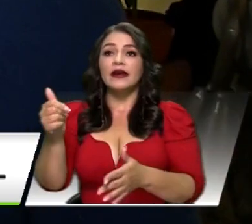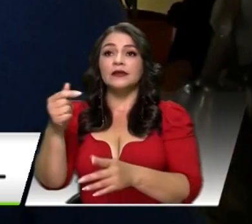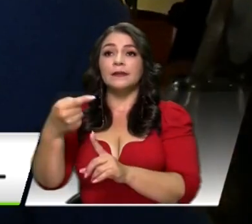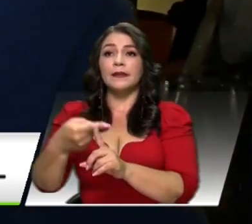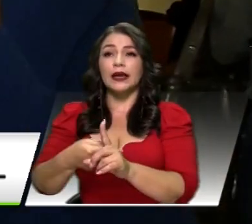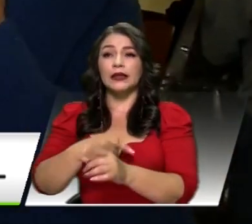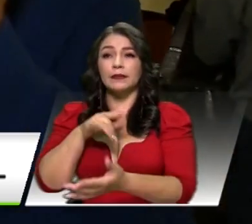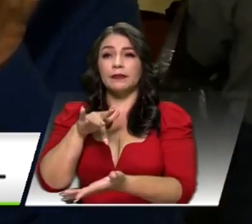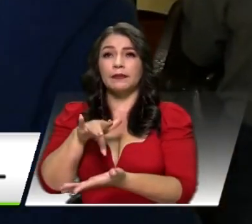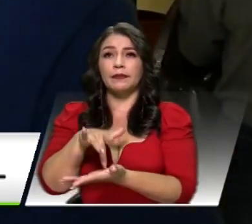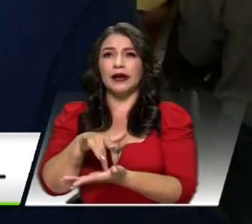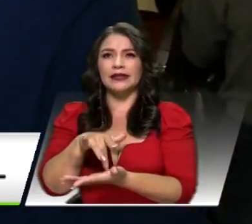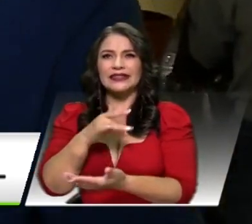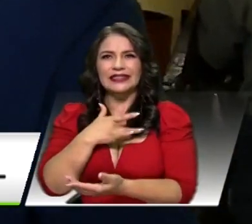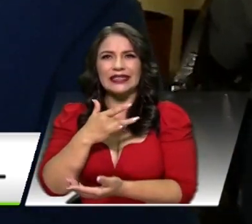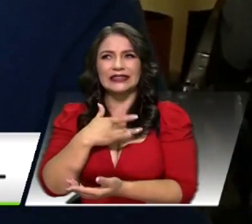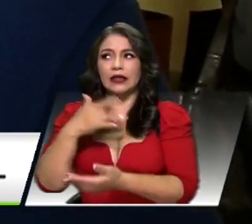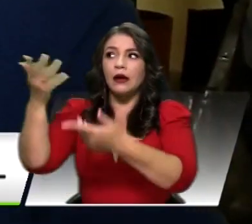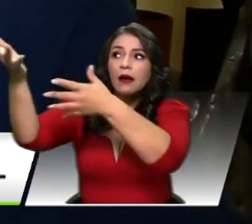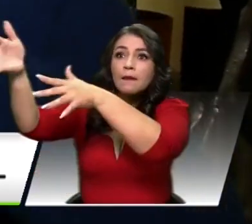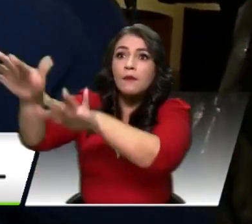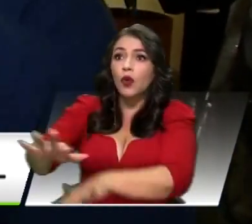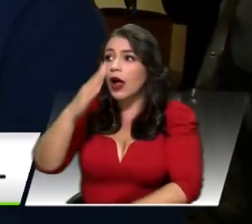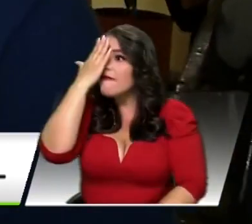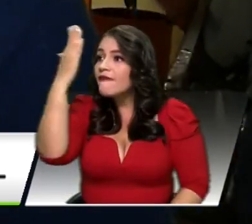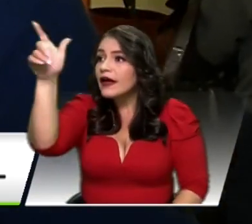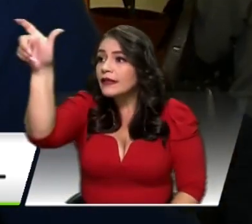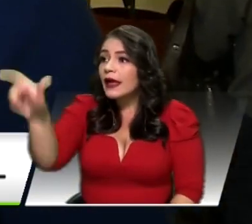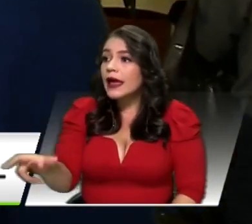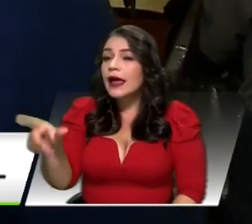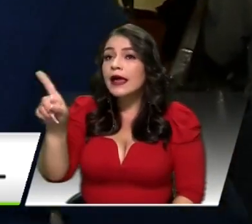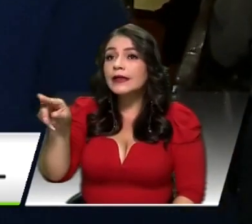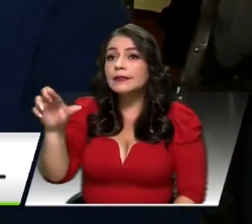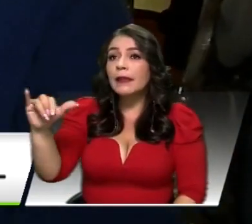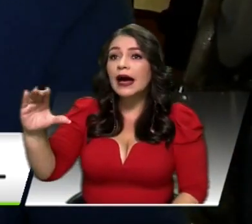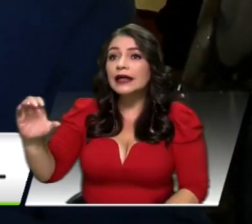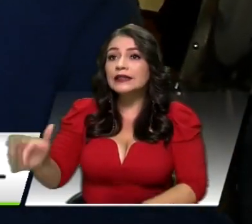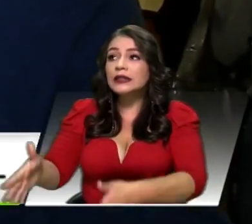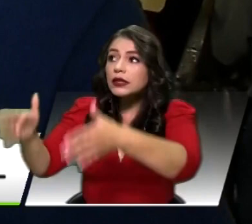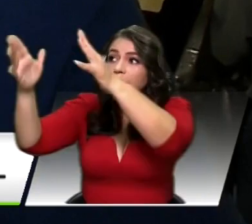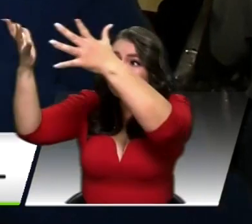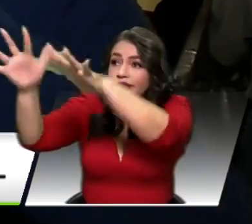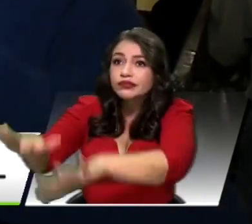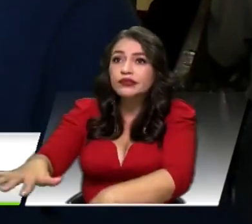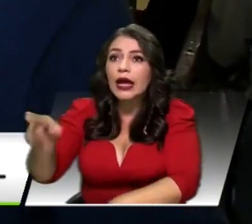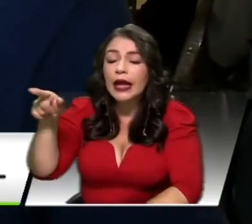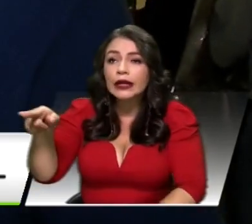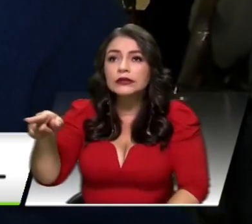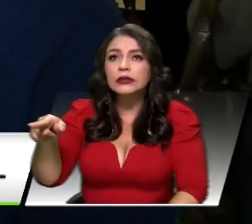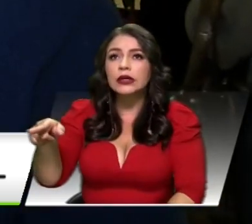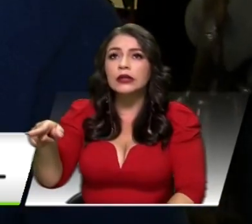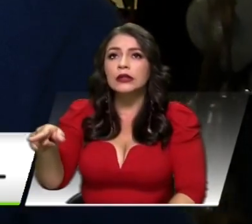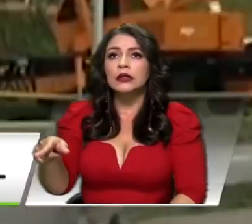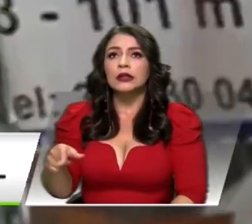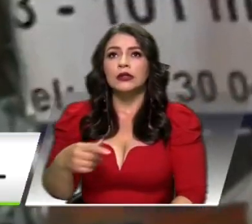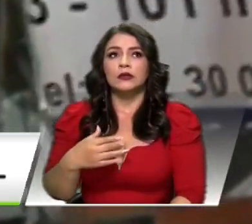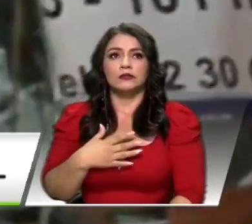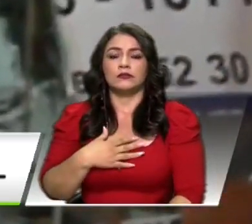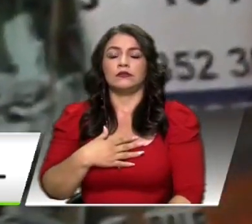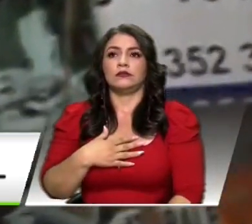en el apartamento, sentimos la caída del edificio Space, vimos pues cómo cae esa fase 6 de